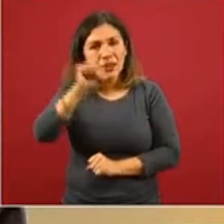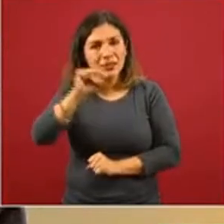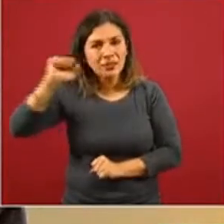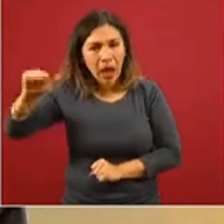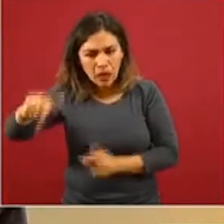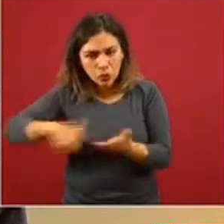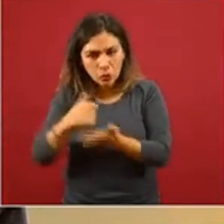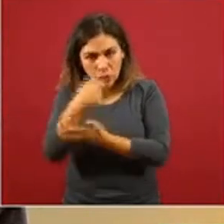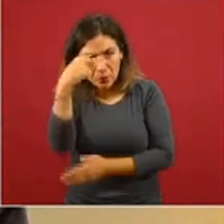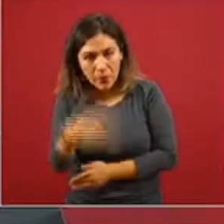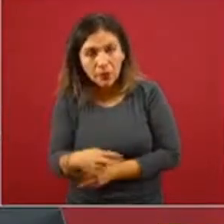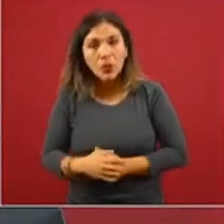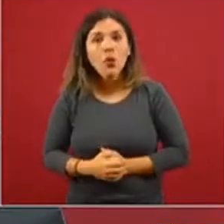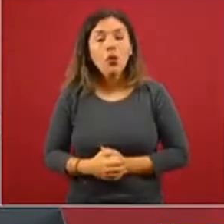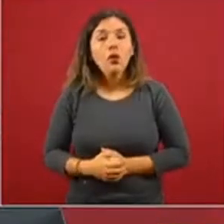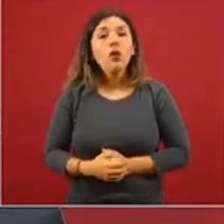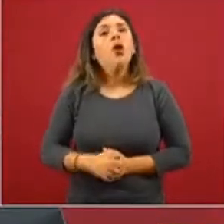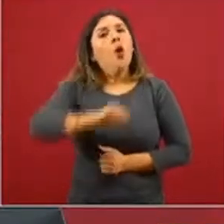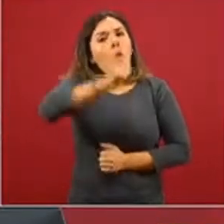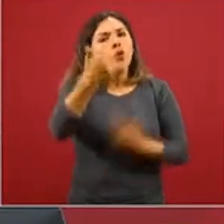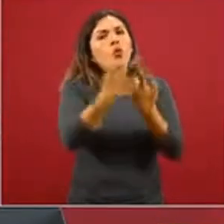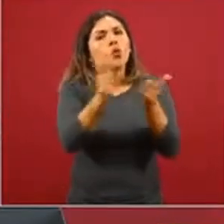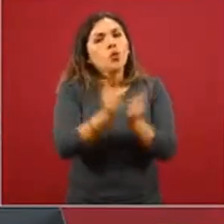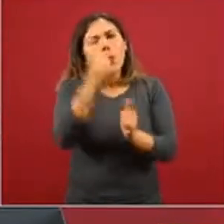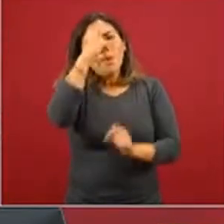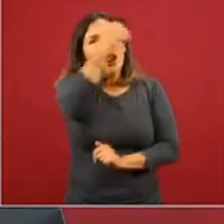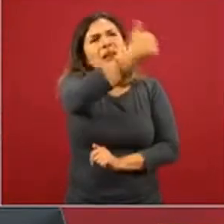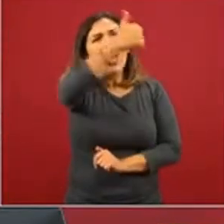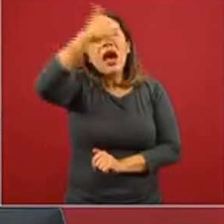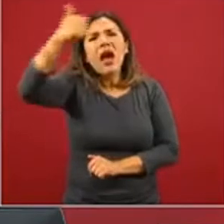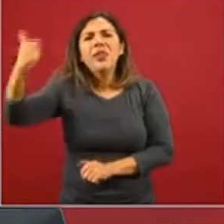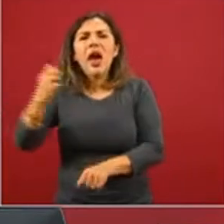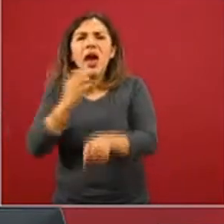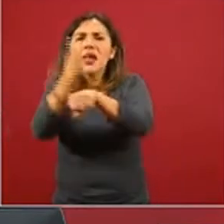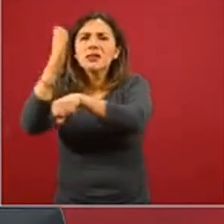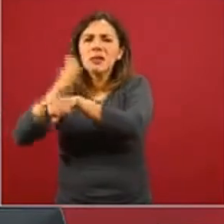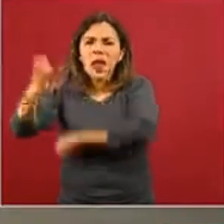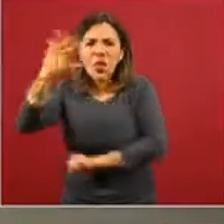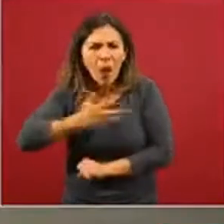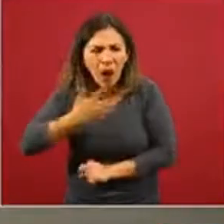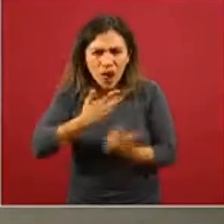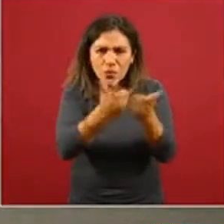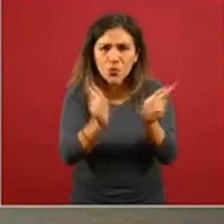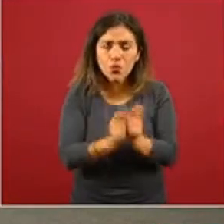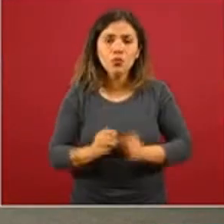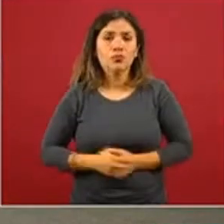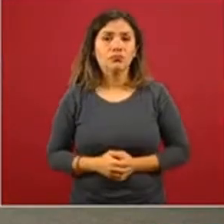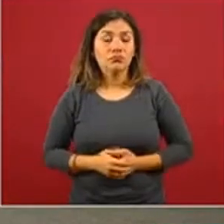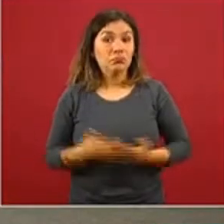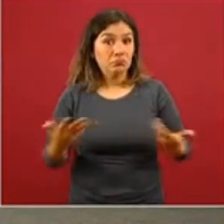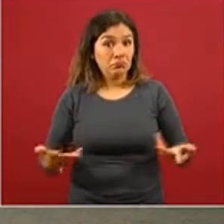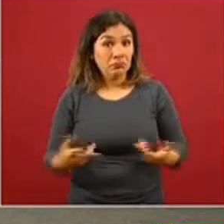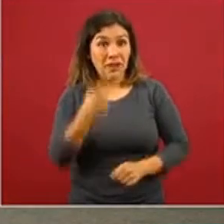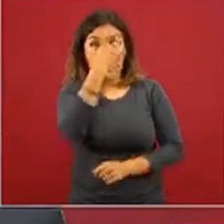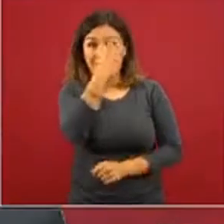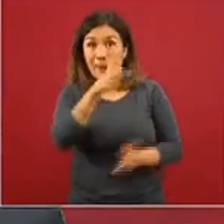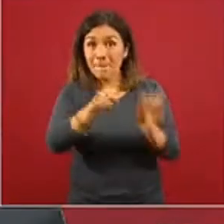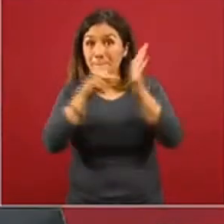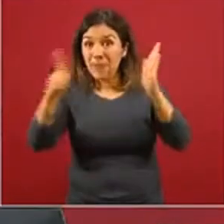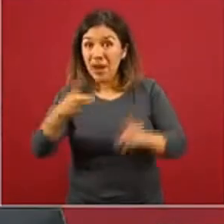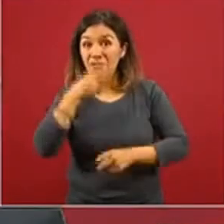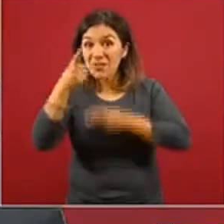Salud de la Ciudad de México, y tenemos un grupo para todos los estados de la República. La nota de Washington